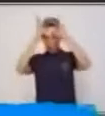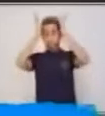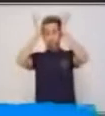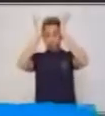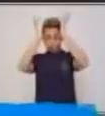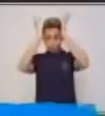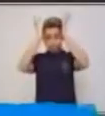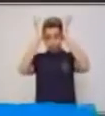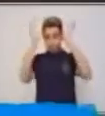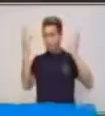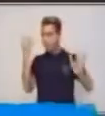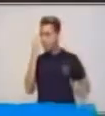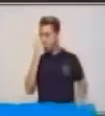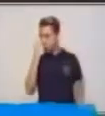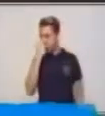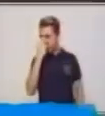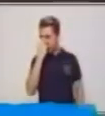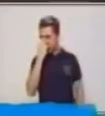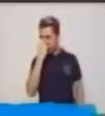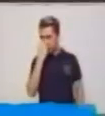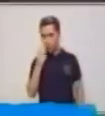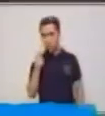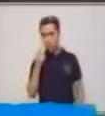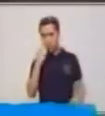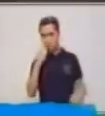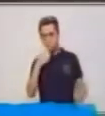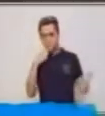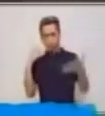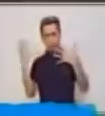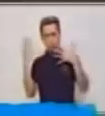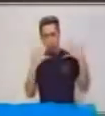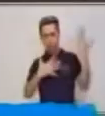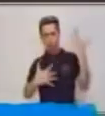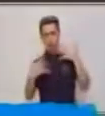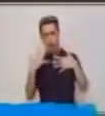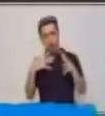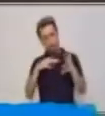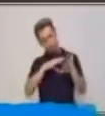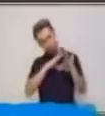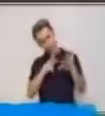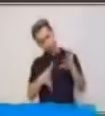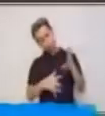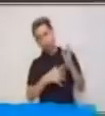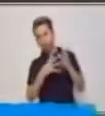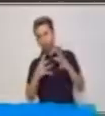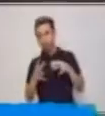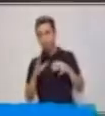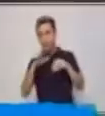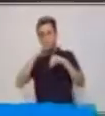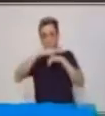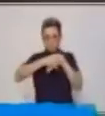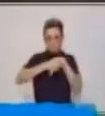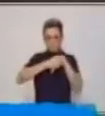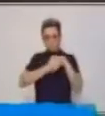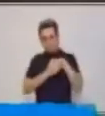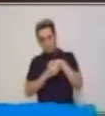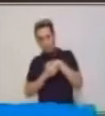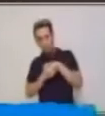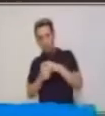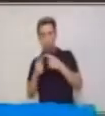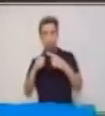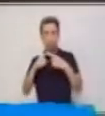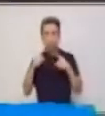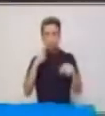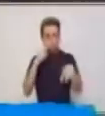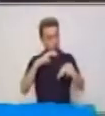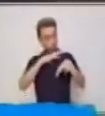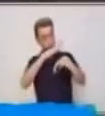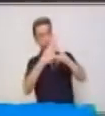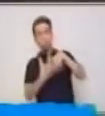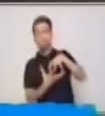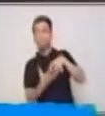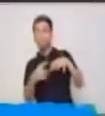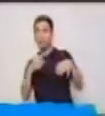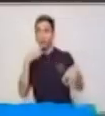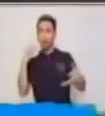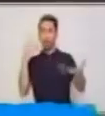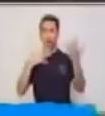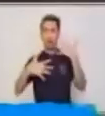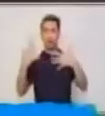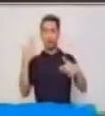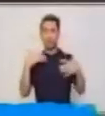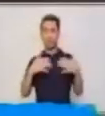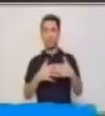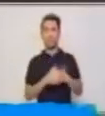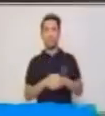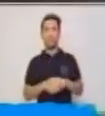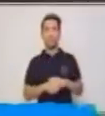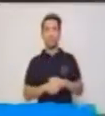payaso. Tiene muchos colores, está un poquito aplastada por cómo la traía, pero tiene muchos colores.